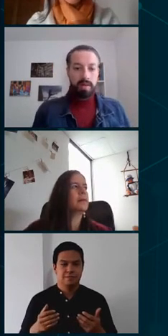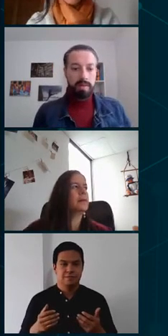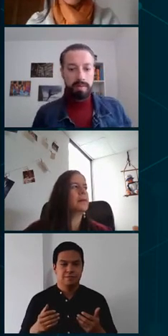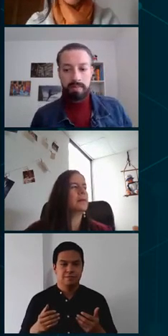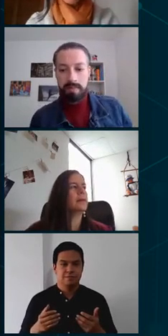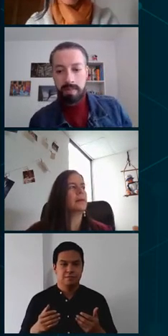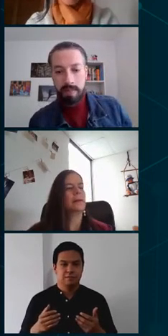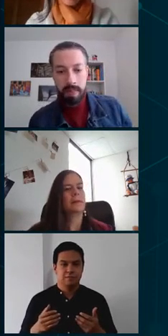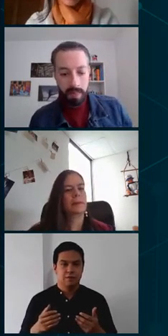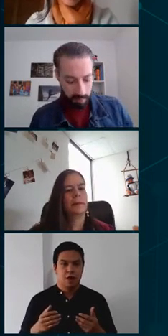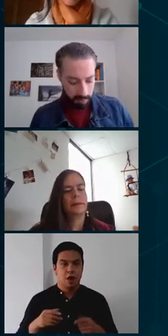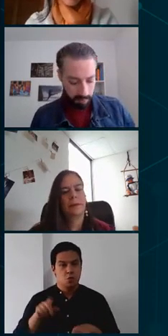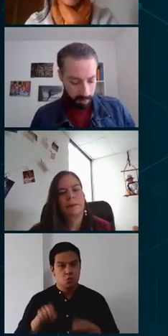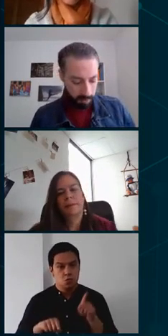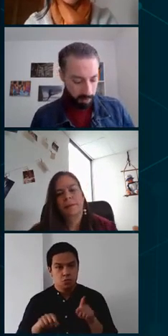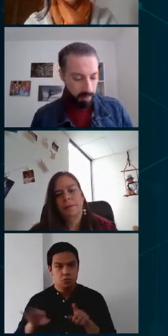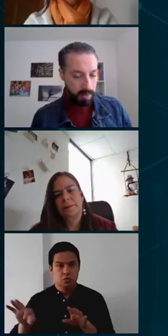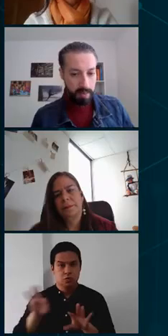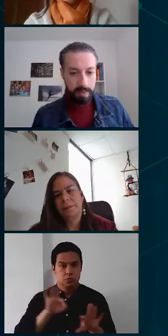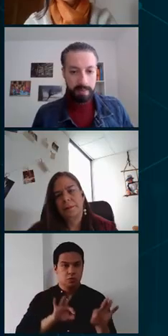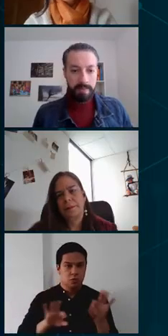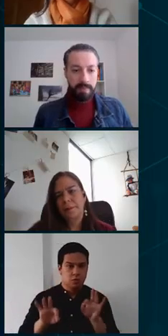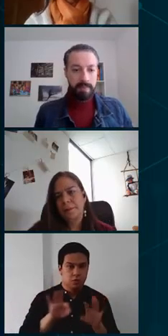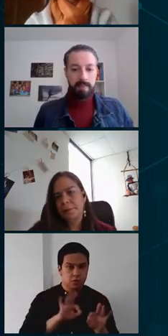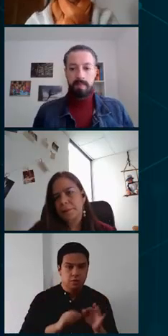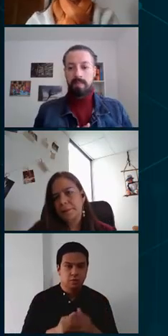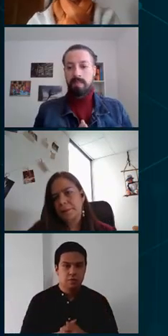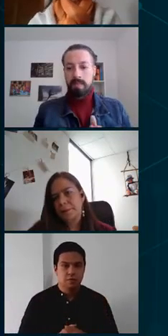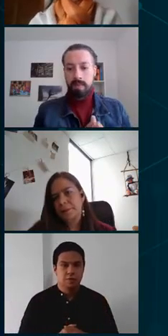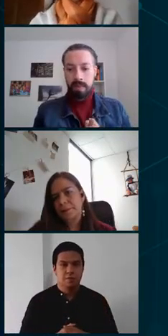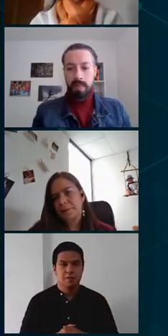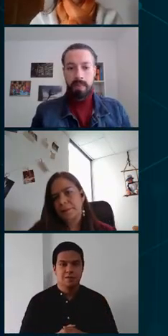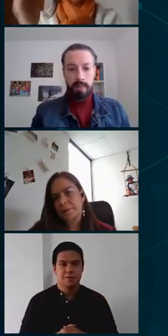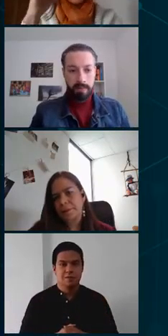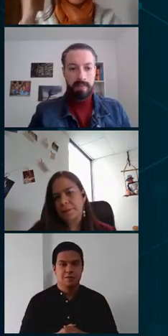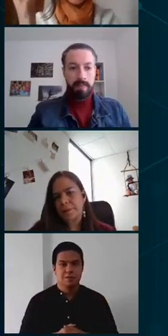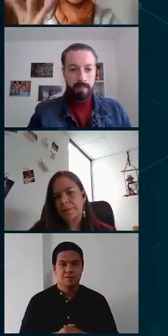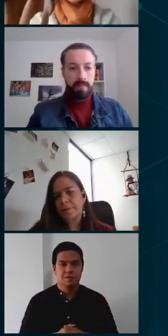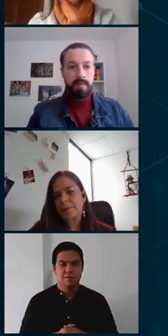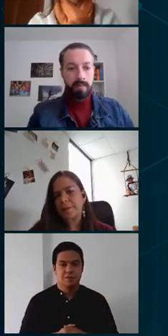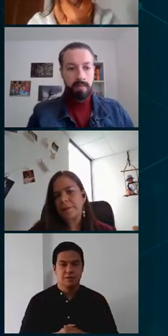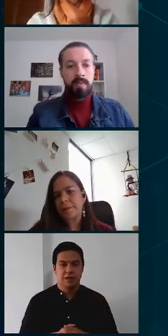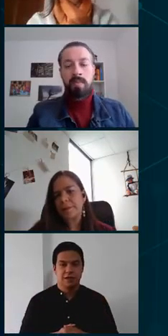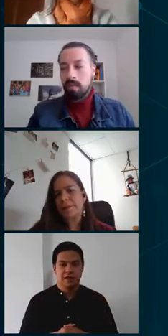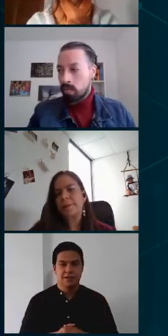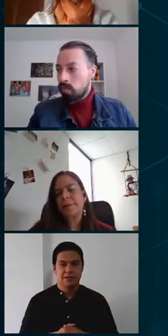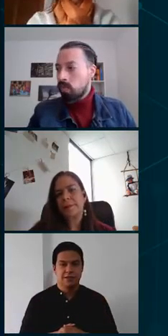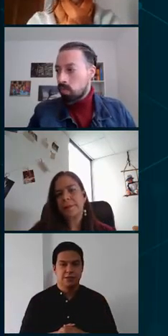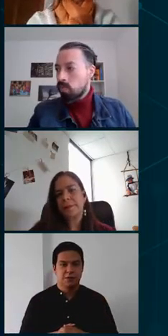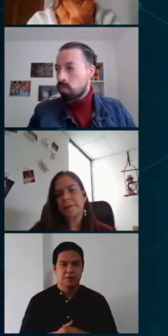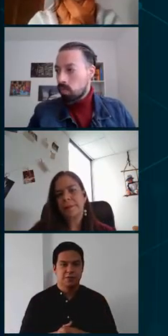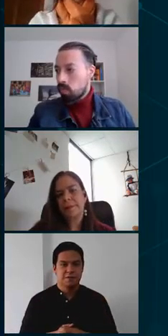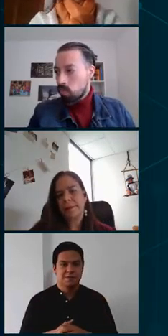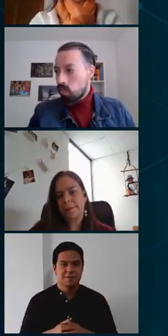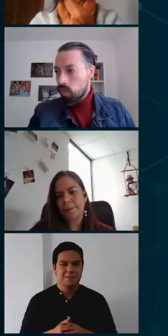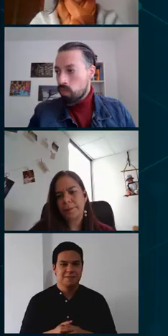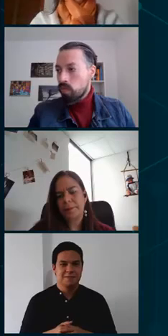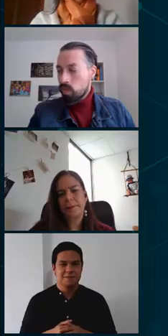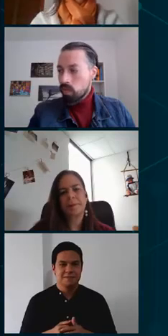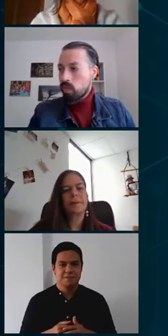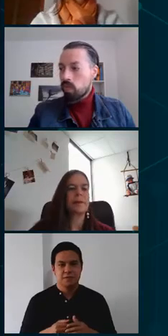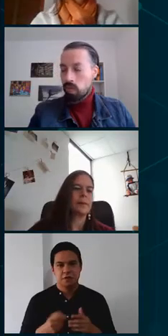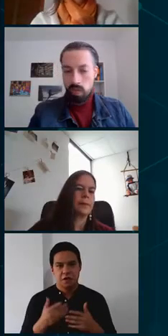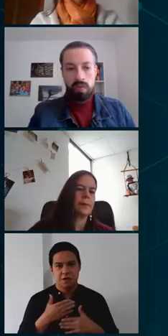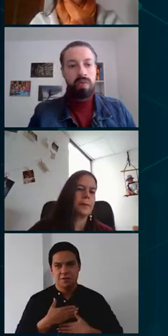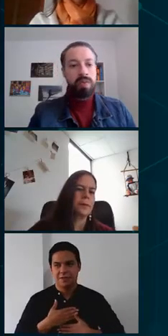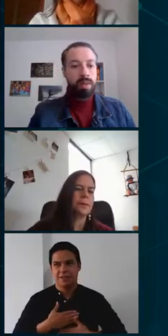Sí, escojan alguno y tratemos de sacar una, cierto, como un escenario de uno de ellos estando